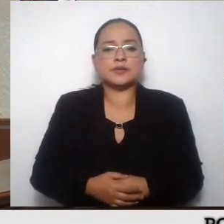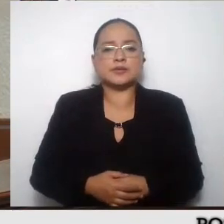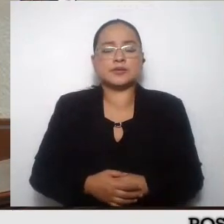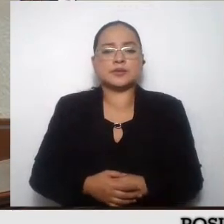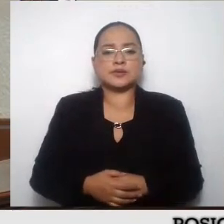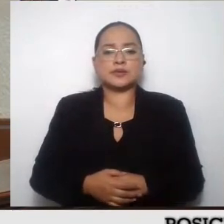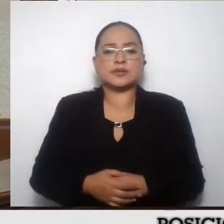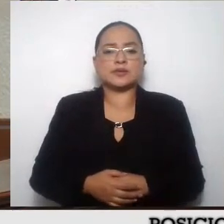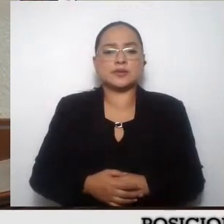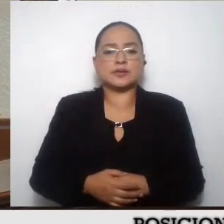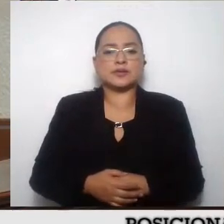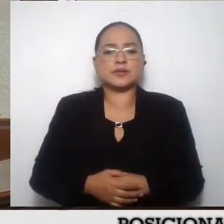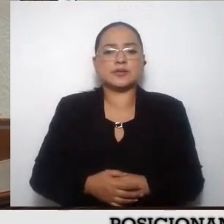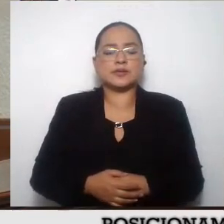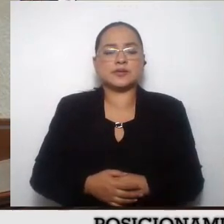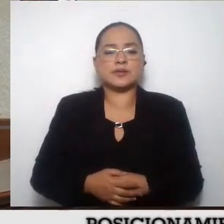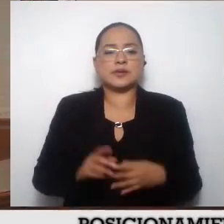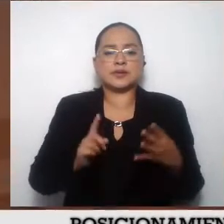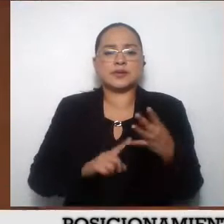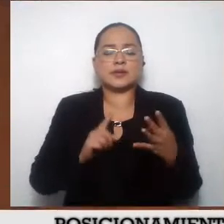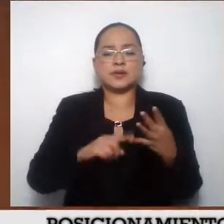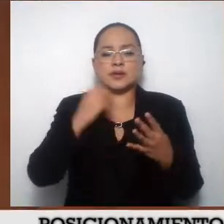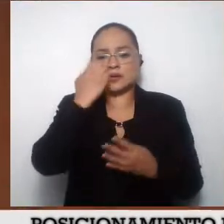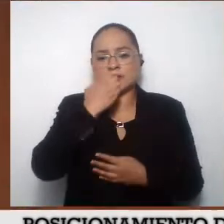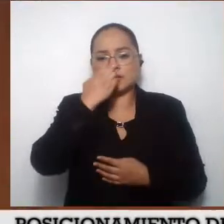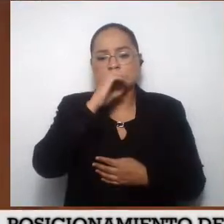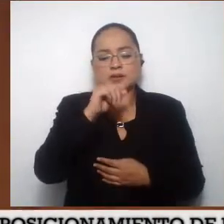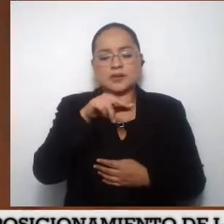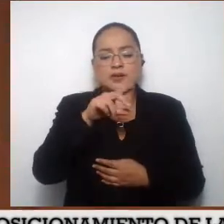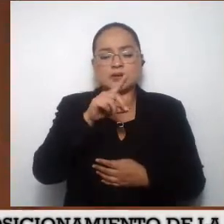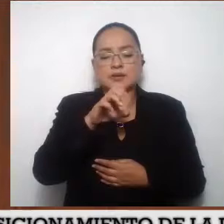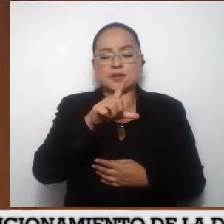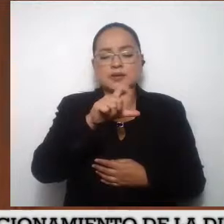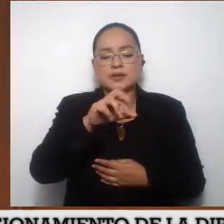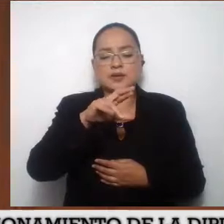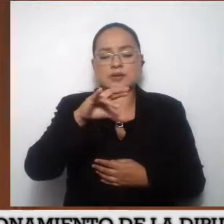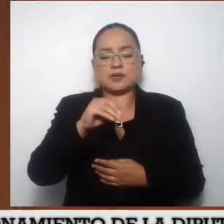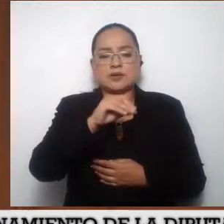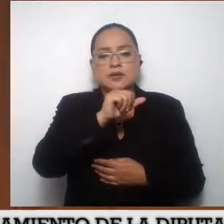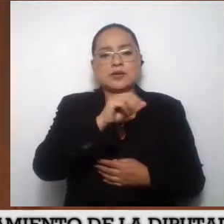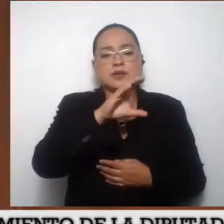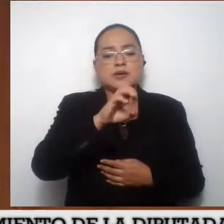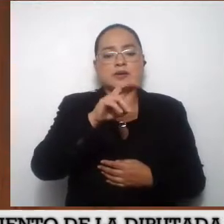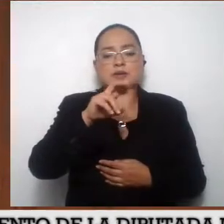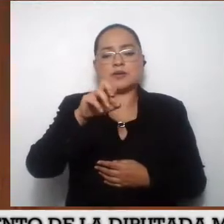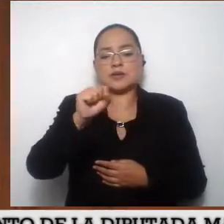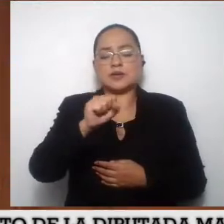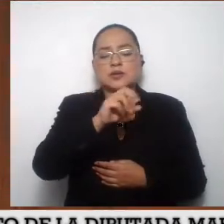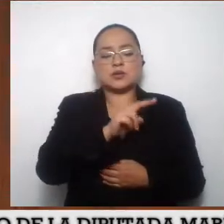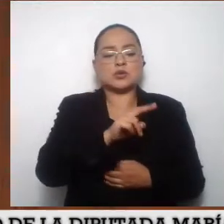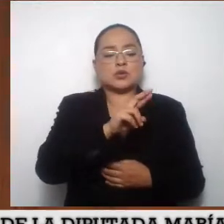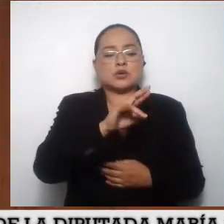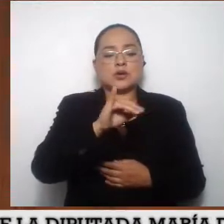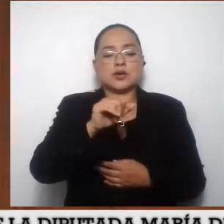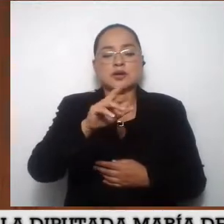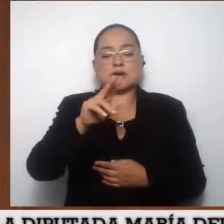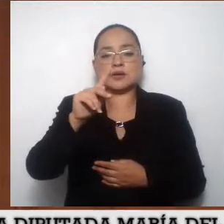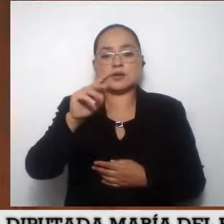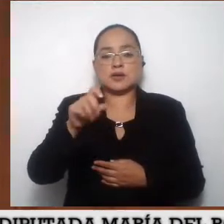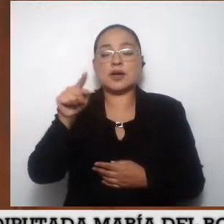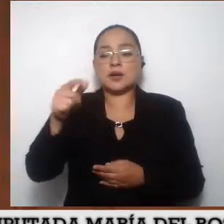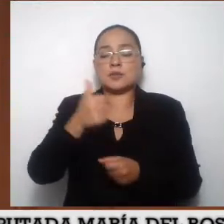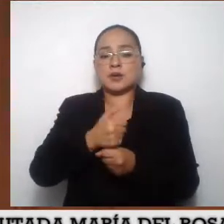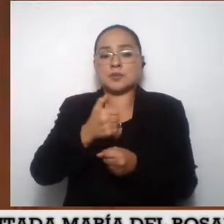La siguiente es la Escuela Candelario Aceves Uriarte. La primaria se encuentra ubicada en el